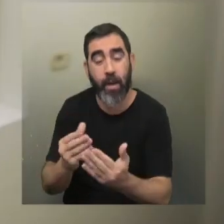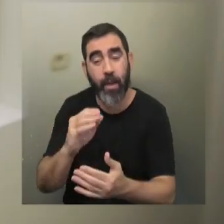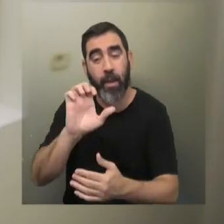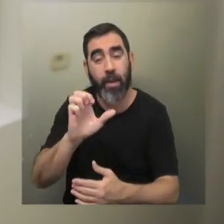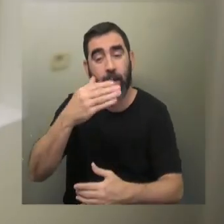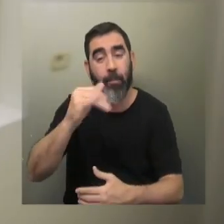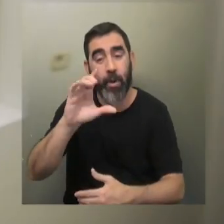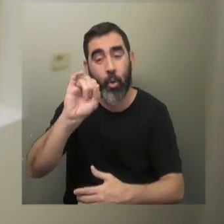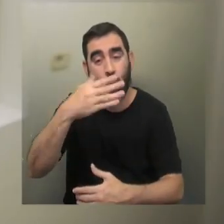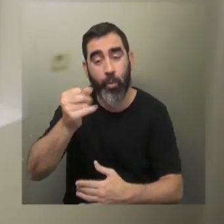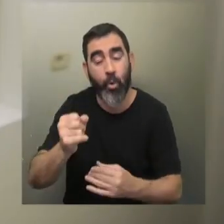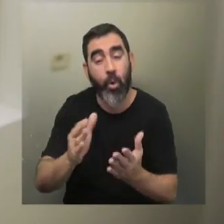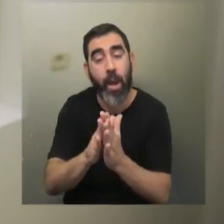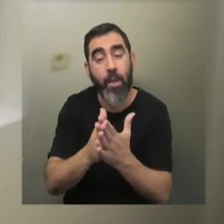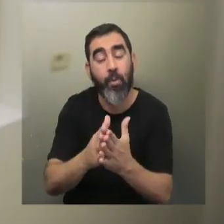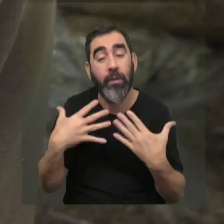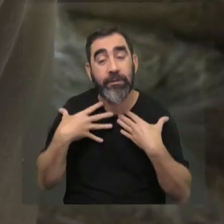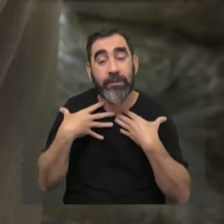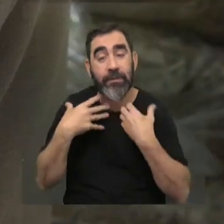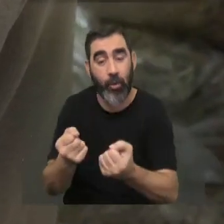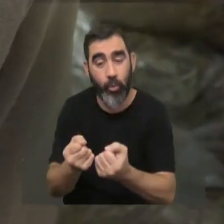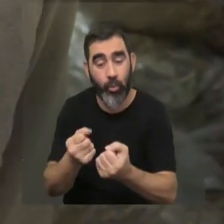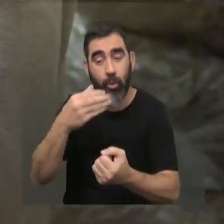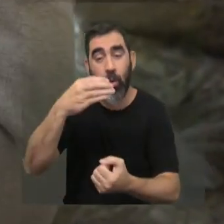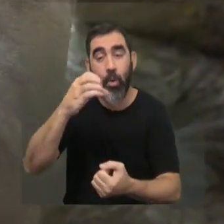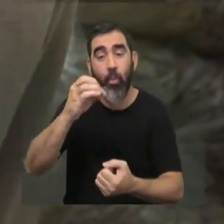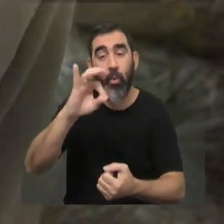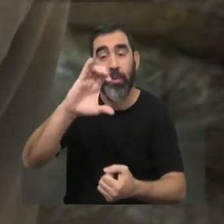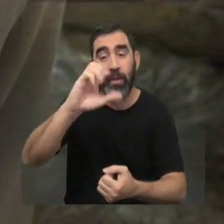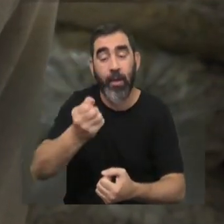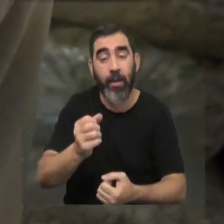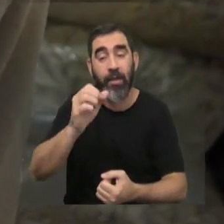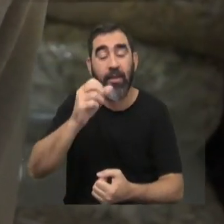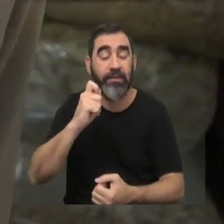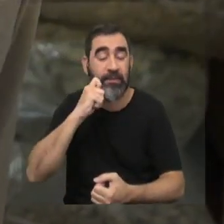y el libro se llama Salud de la Botica del Señor.